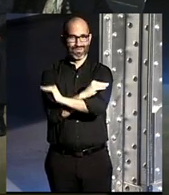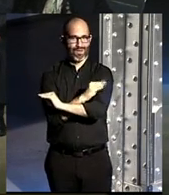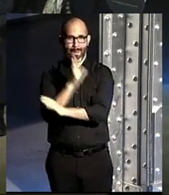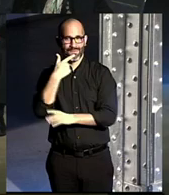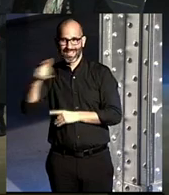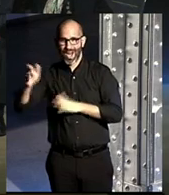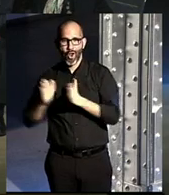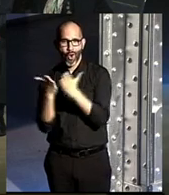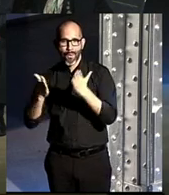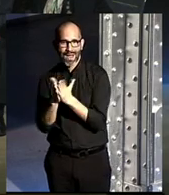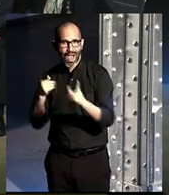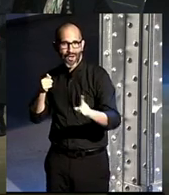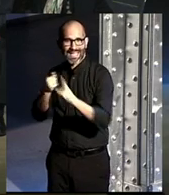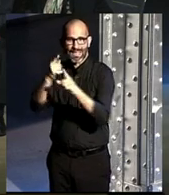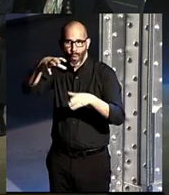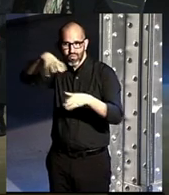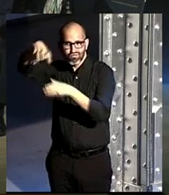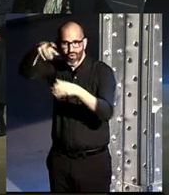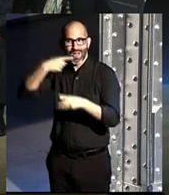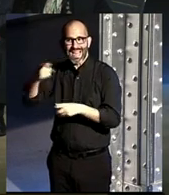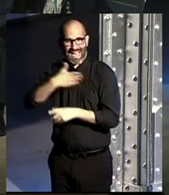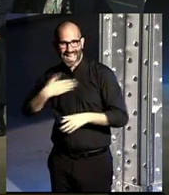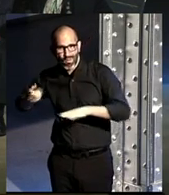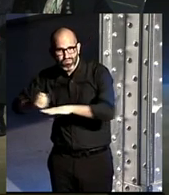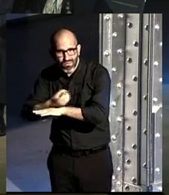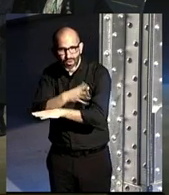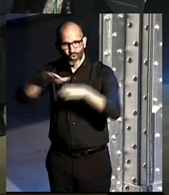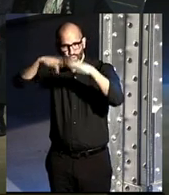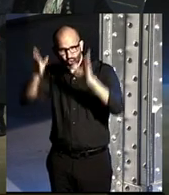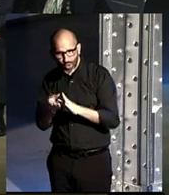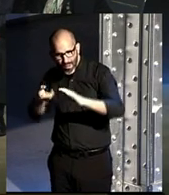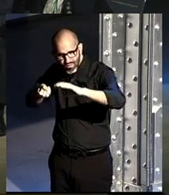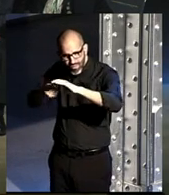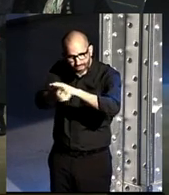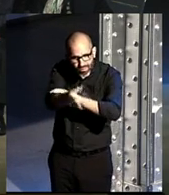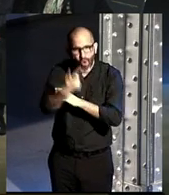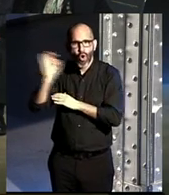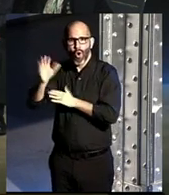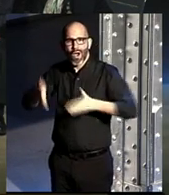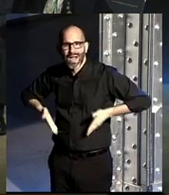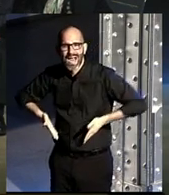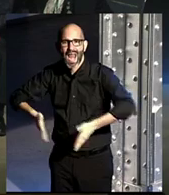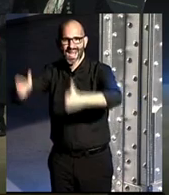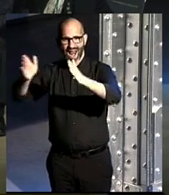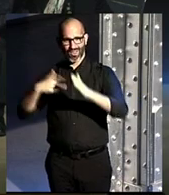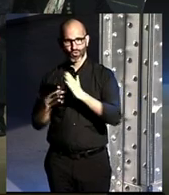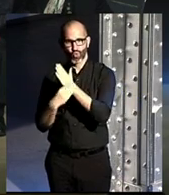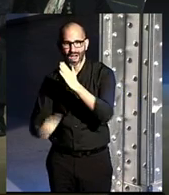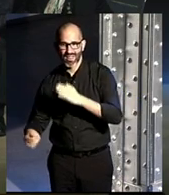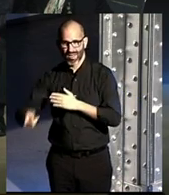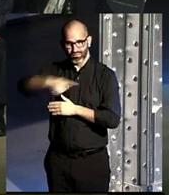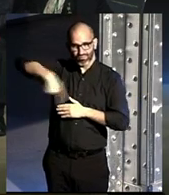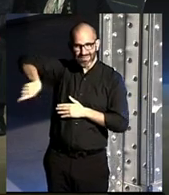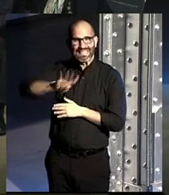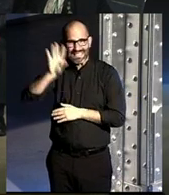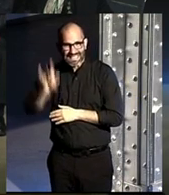novela. Es decir, el tren más rápido, el túnel, el canal de Suez y el tren americano,